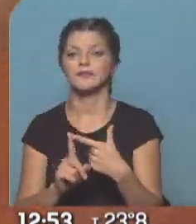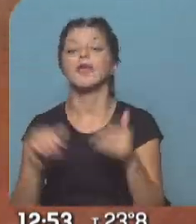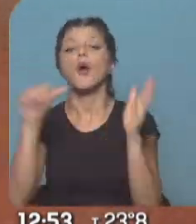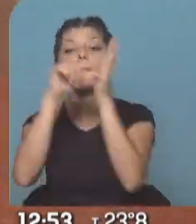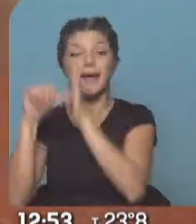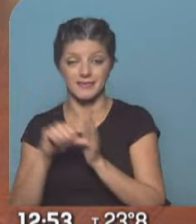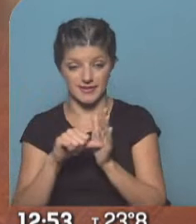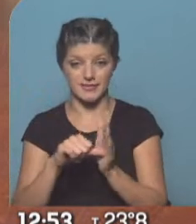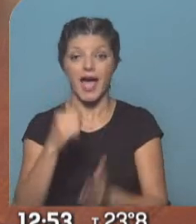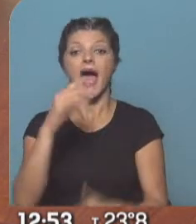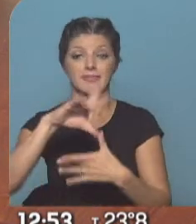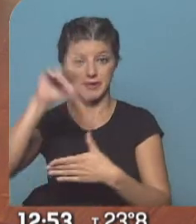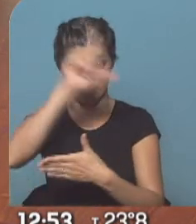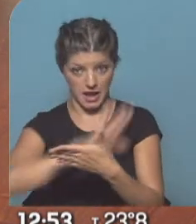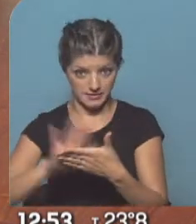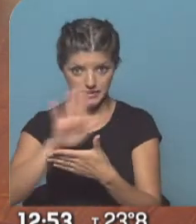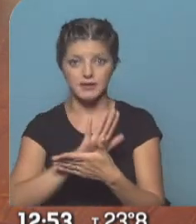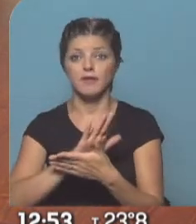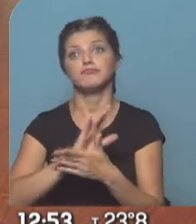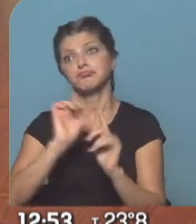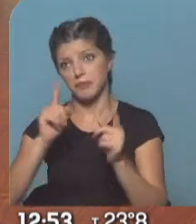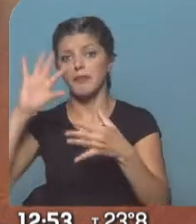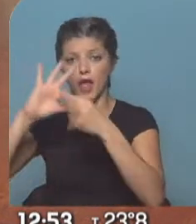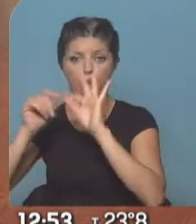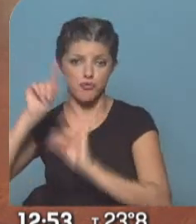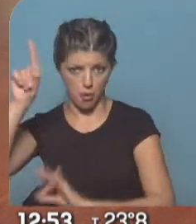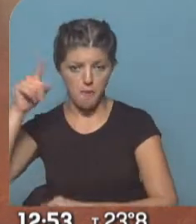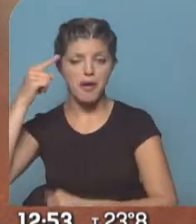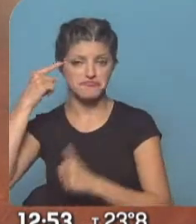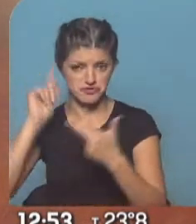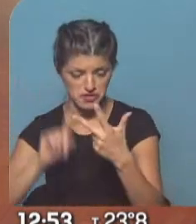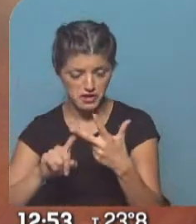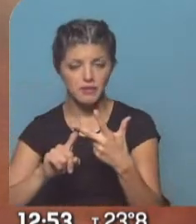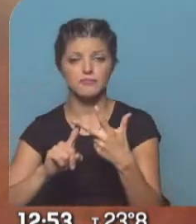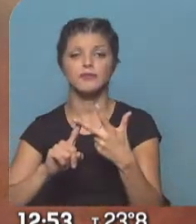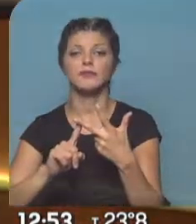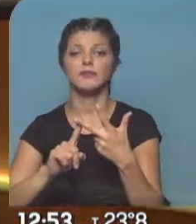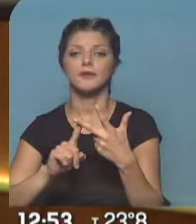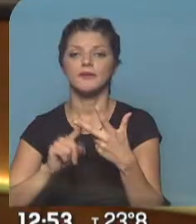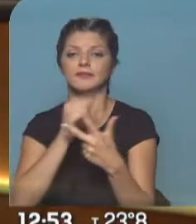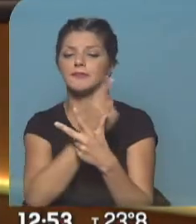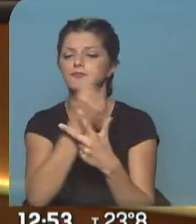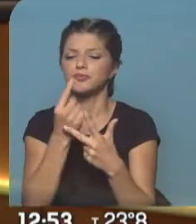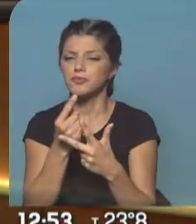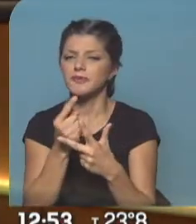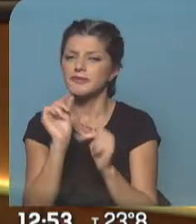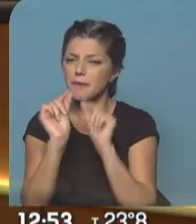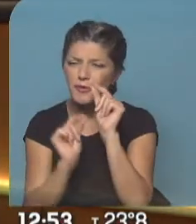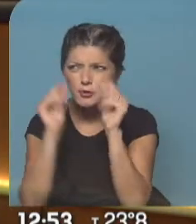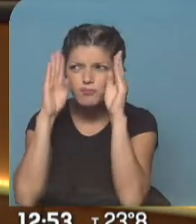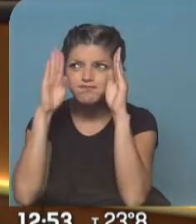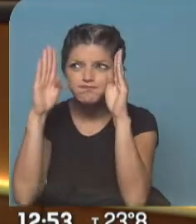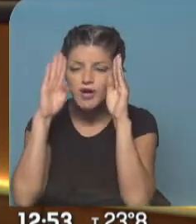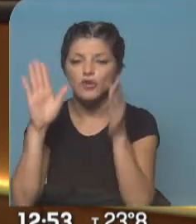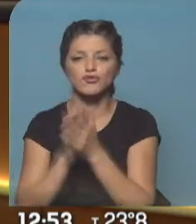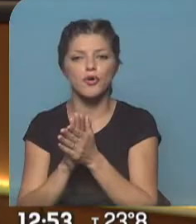Latina, y no solo en América Latina, en Europa, en China, donde también he estado, están cada vez más atentos a la